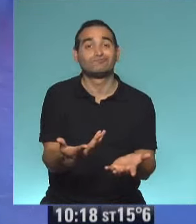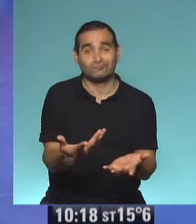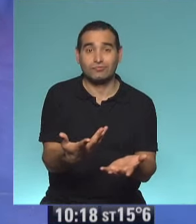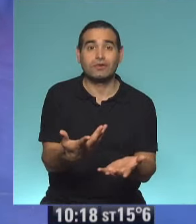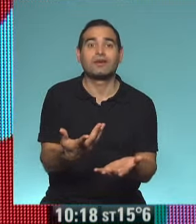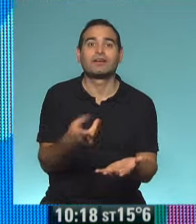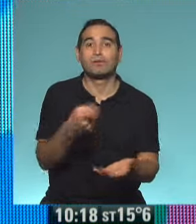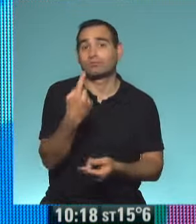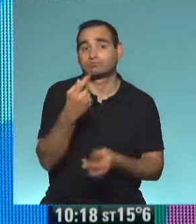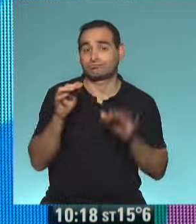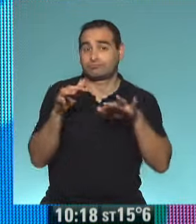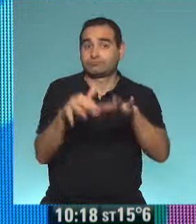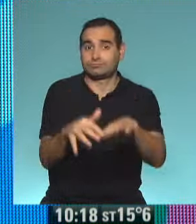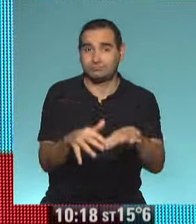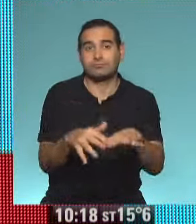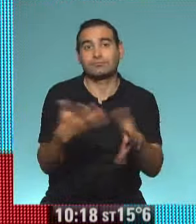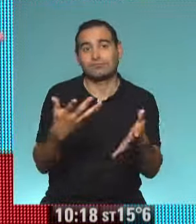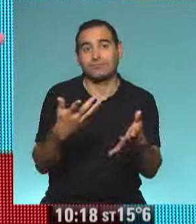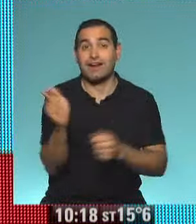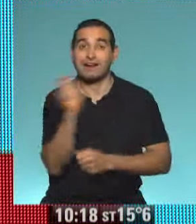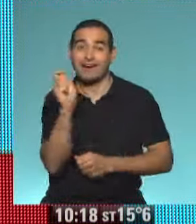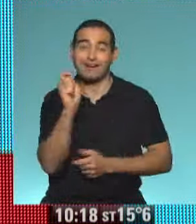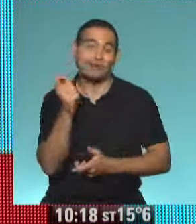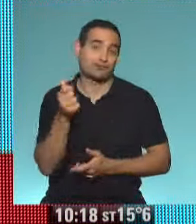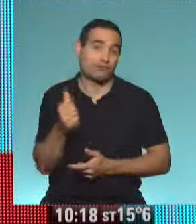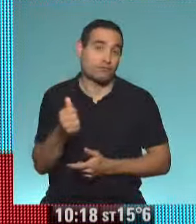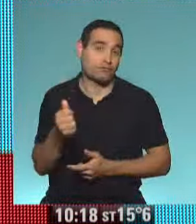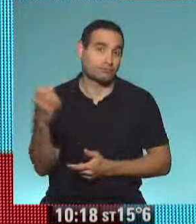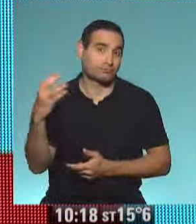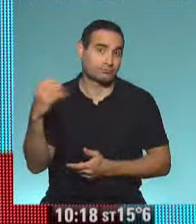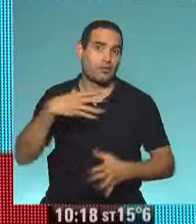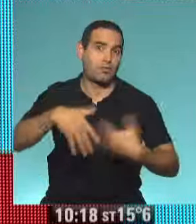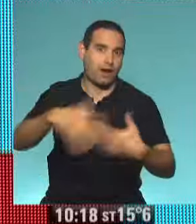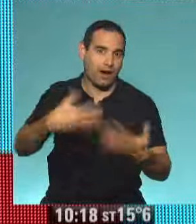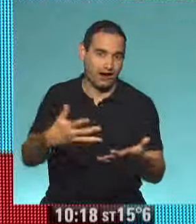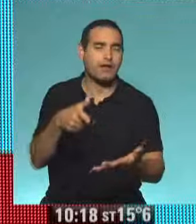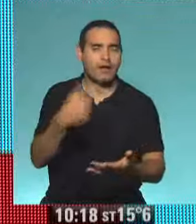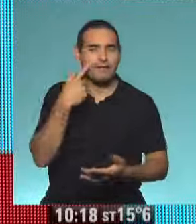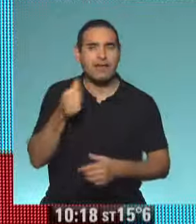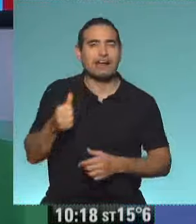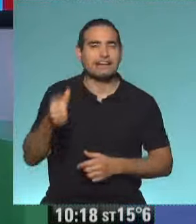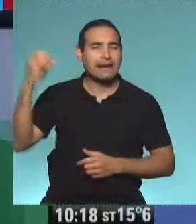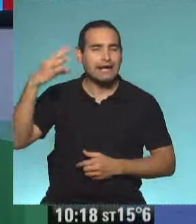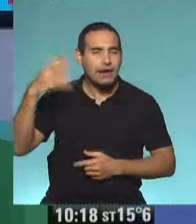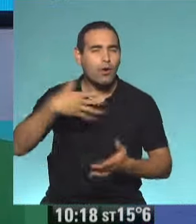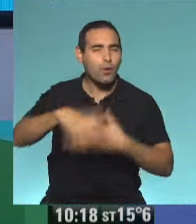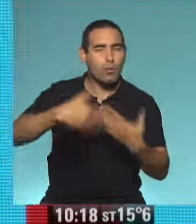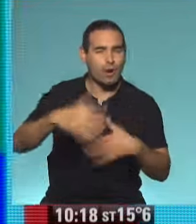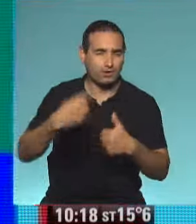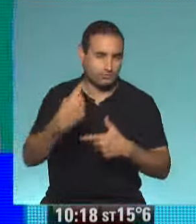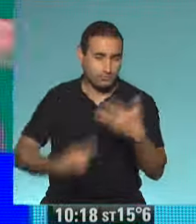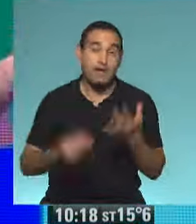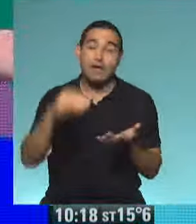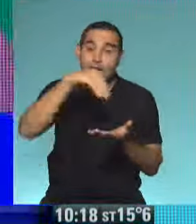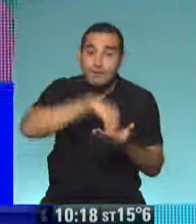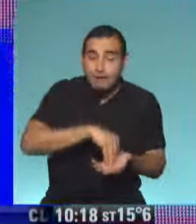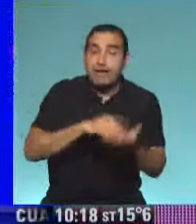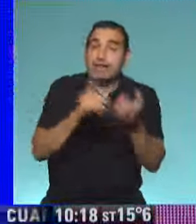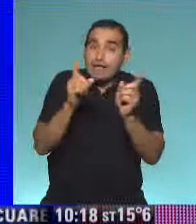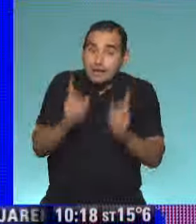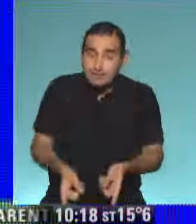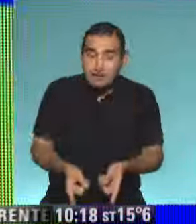se hacen es jugar en el recreo. Así que vamos a hacer muchos juegos de recreo. Muy bueno. También vamos a hacer un juego